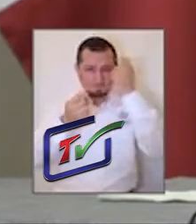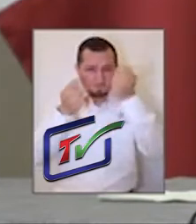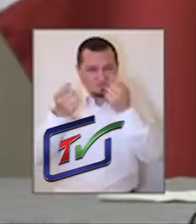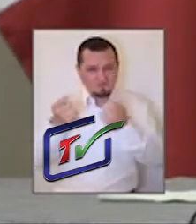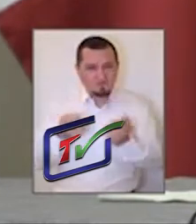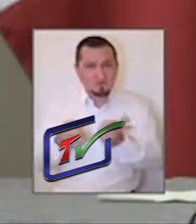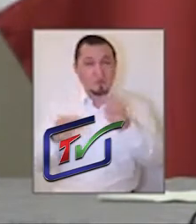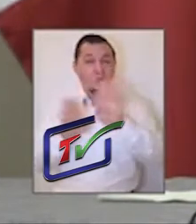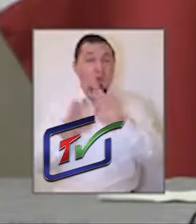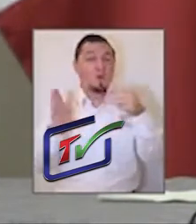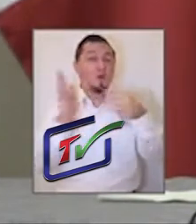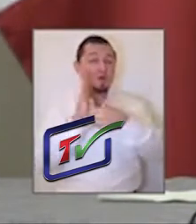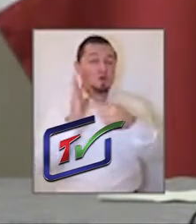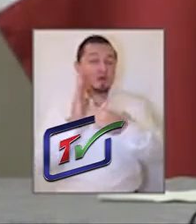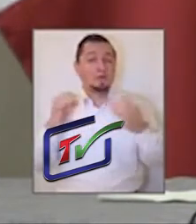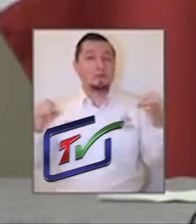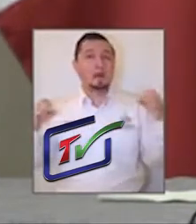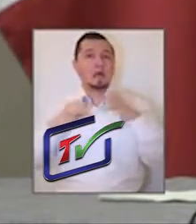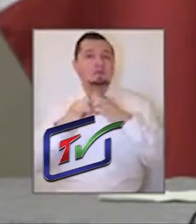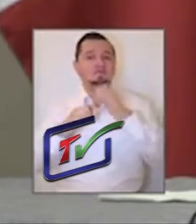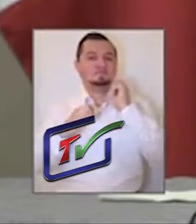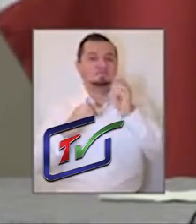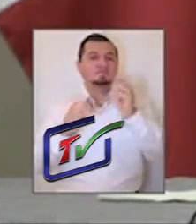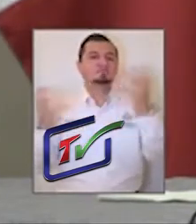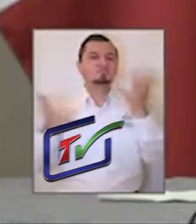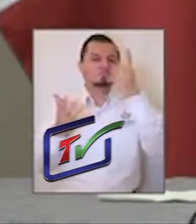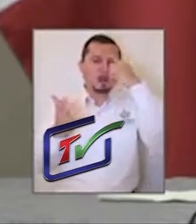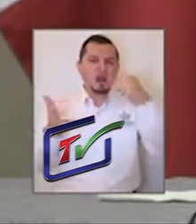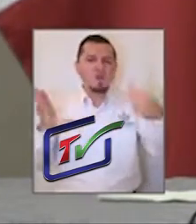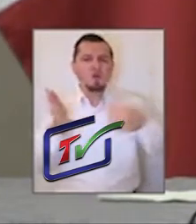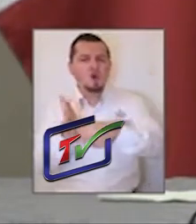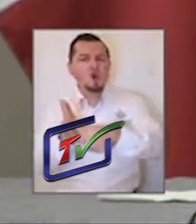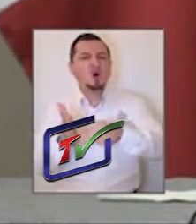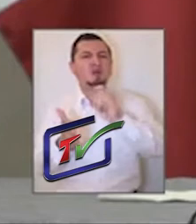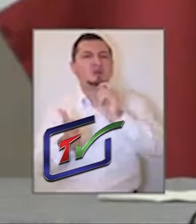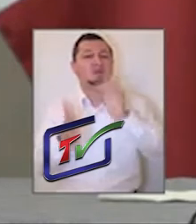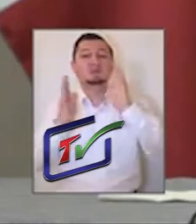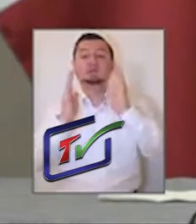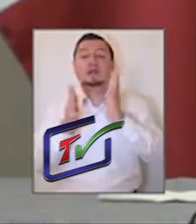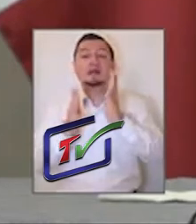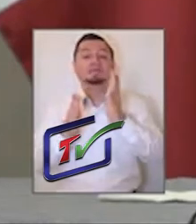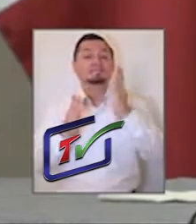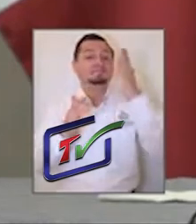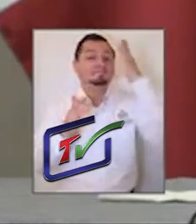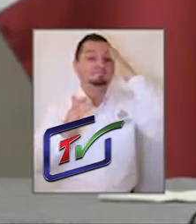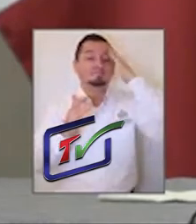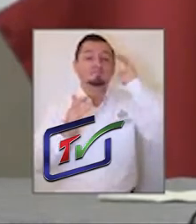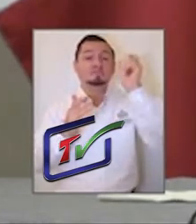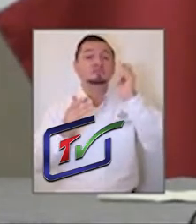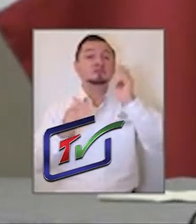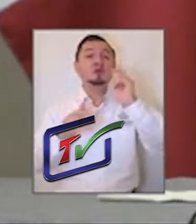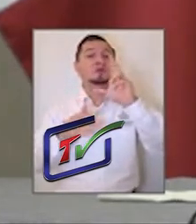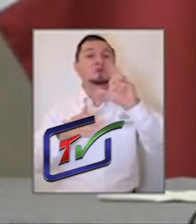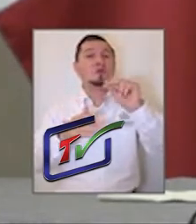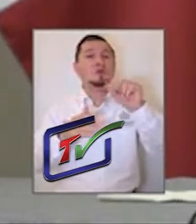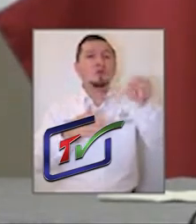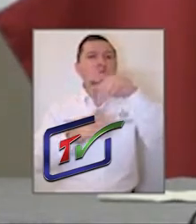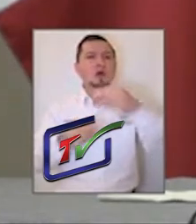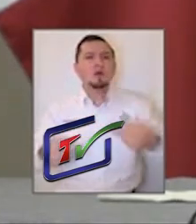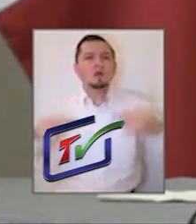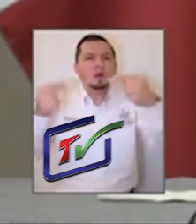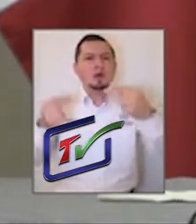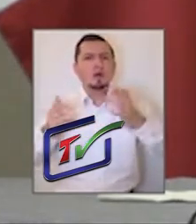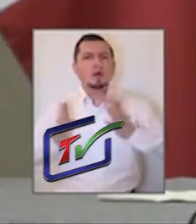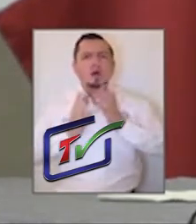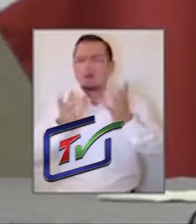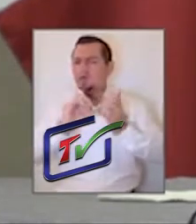el rediseño que hicimos del botón de emergencia se pensó con un propósito central: afectar lo menos